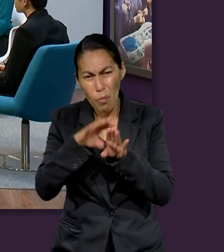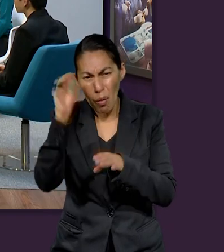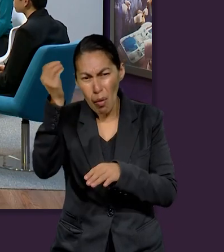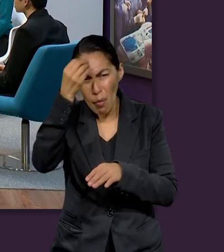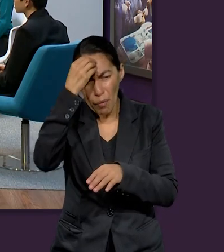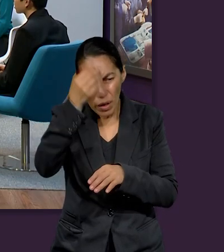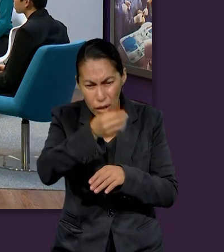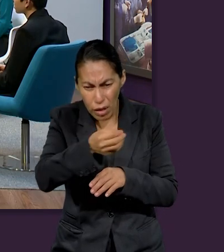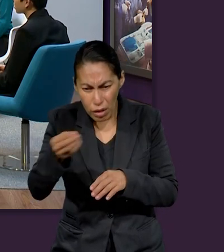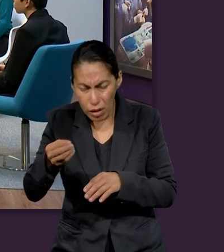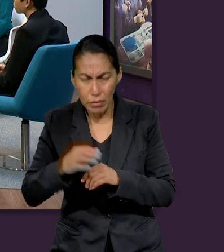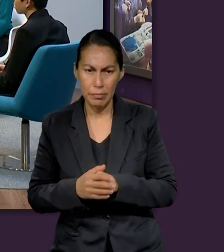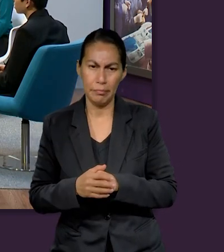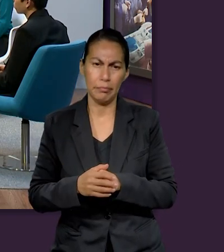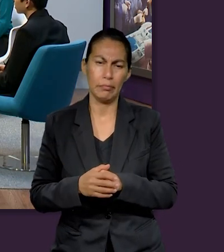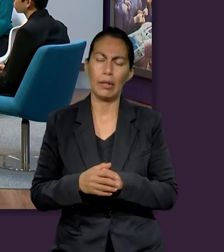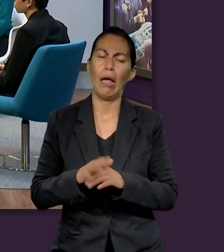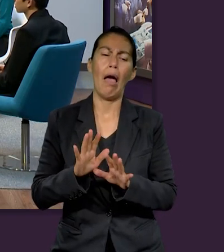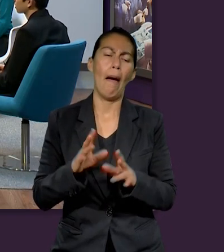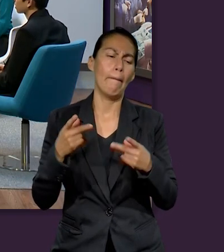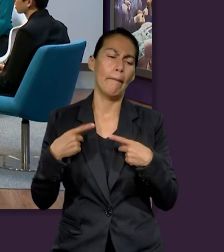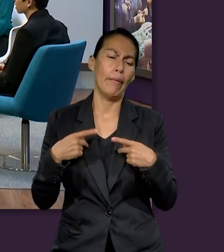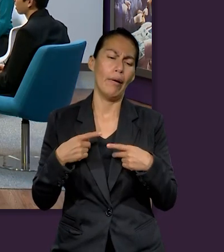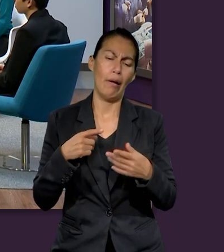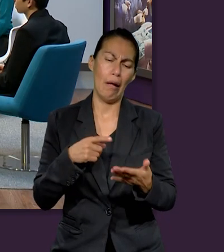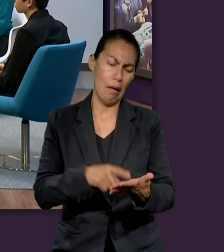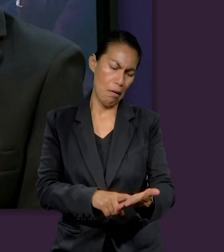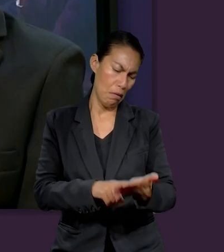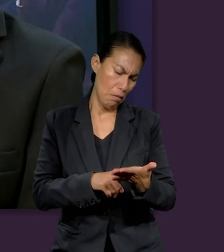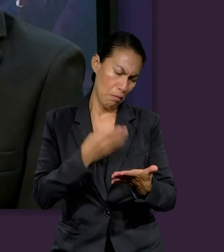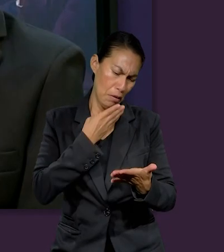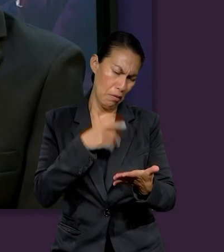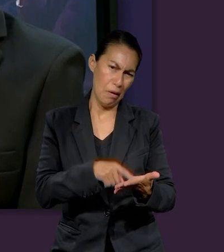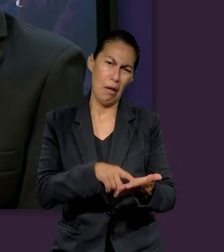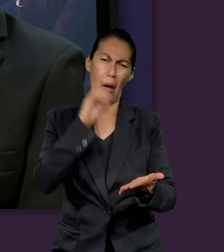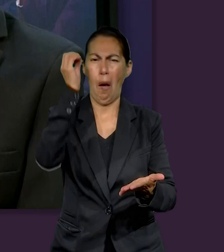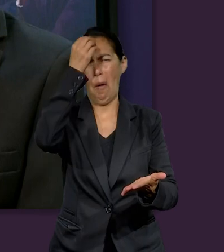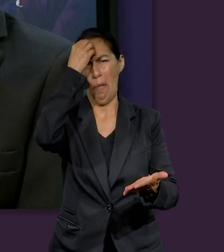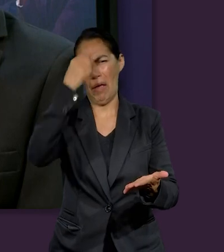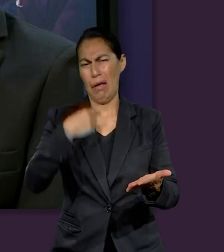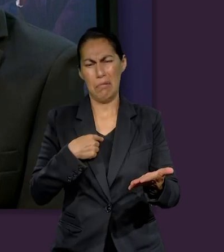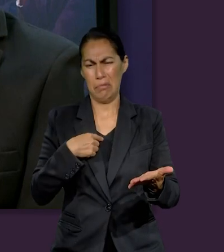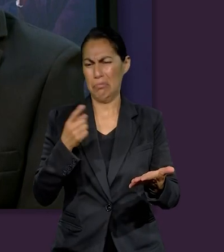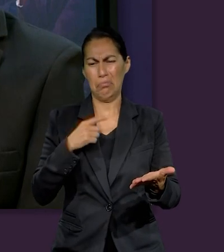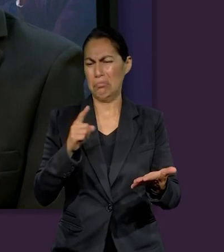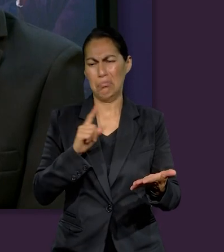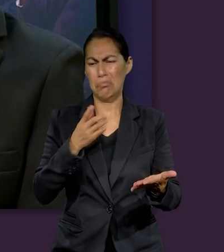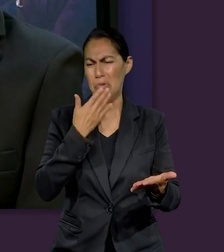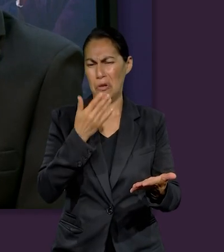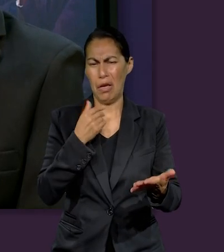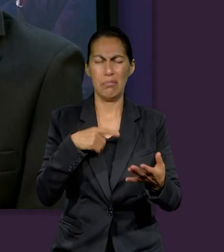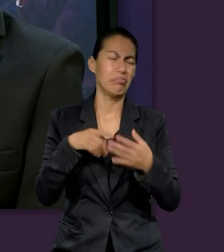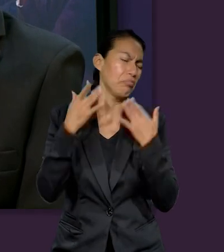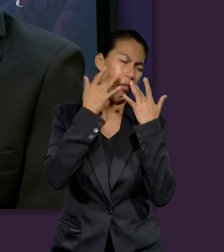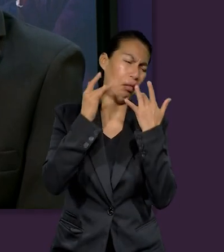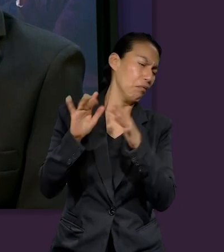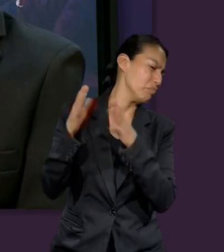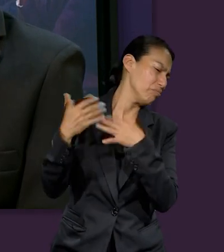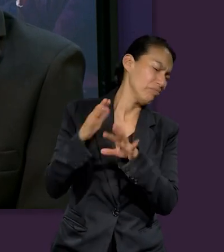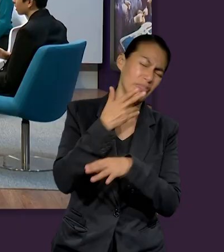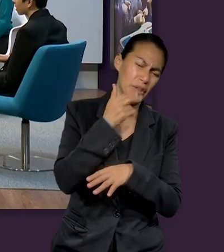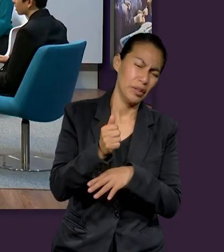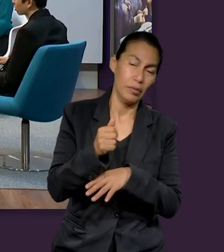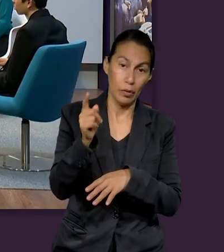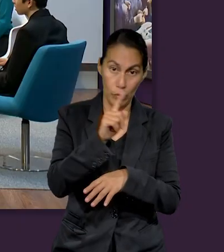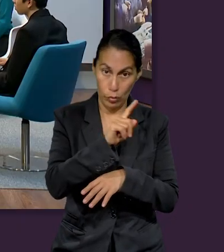hay mucha gente que piensa de que por hablar de ovejas pues siente que la Biblia no es para ellos pero la realidad es que pues la Biblia se escribió para